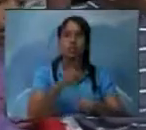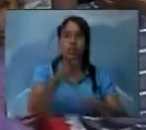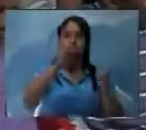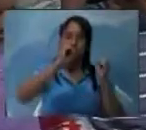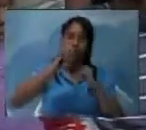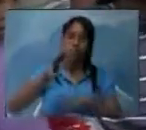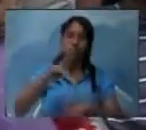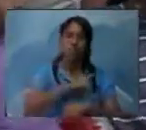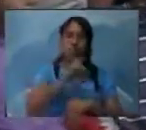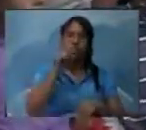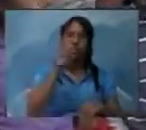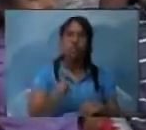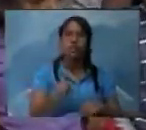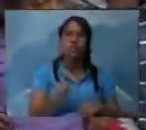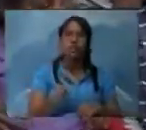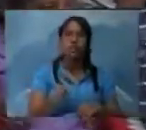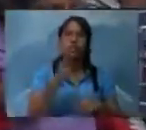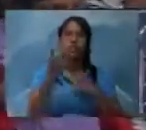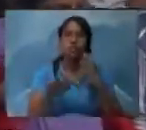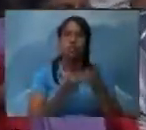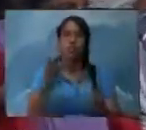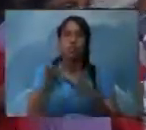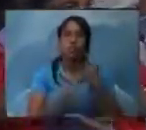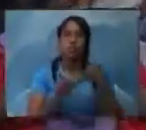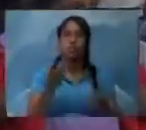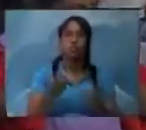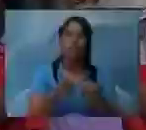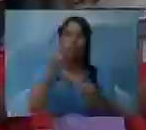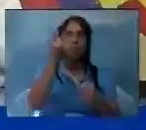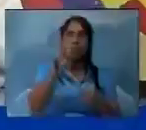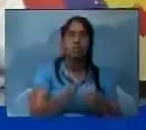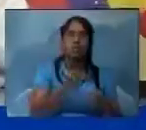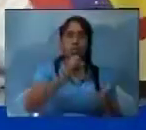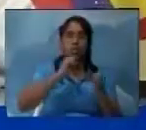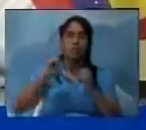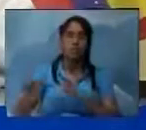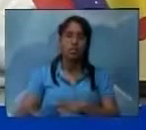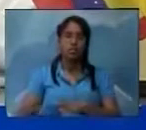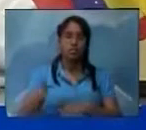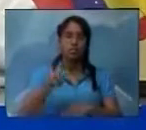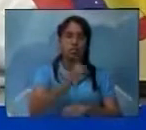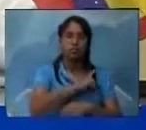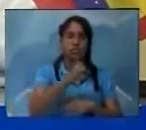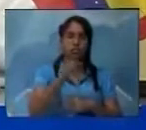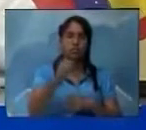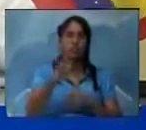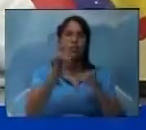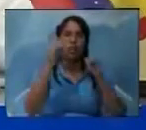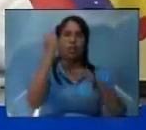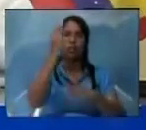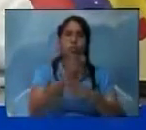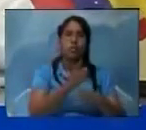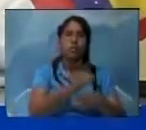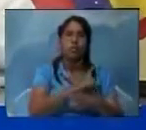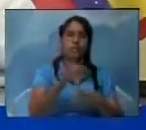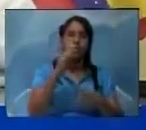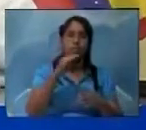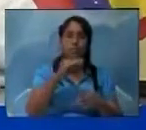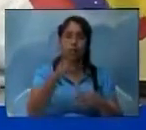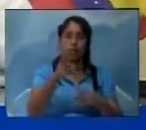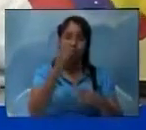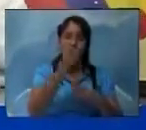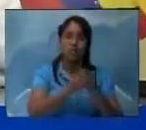echado en medio de un fuego ardiente. Seréis echados en medio